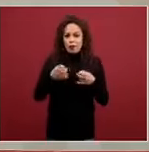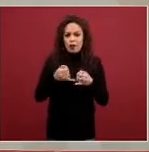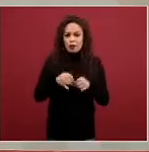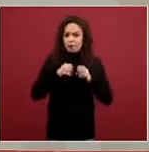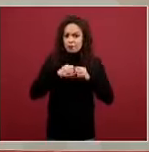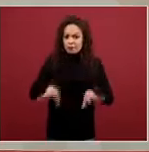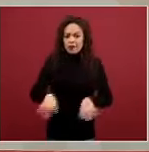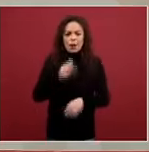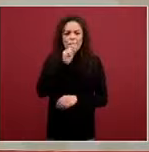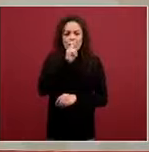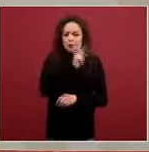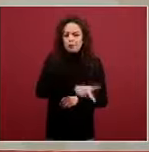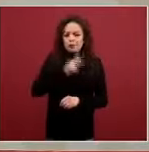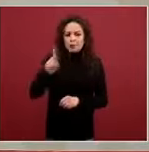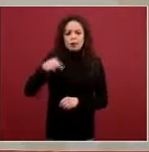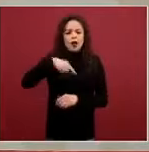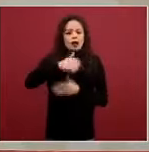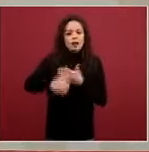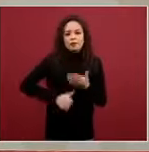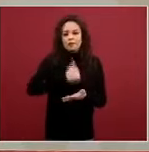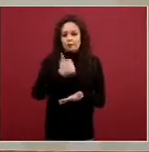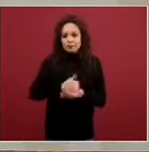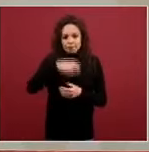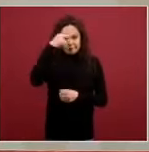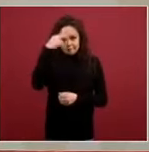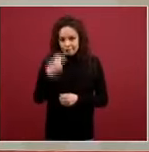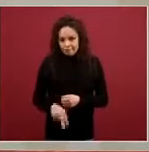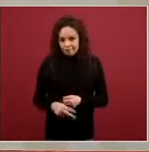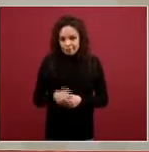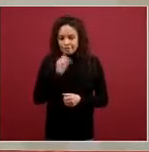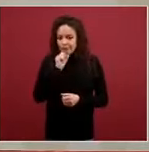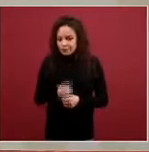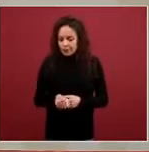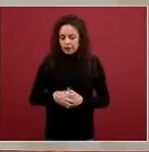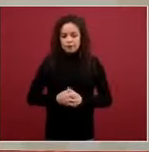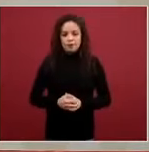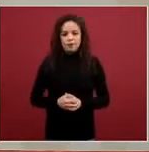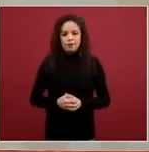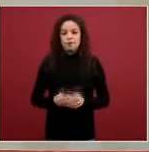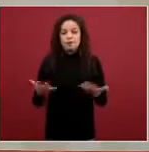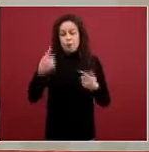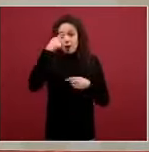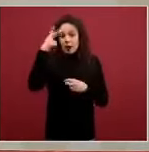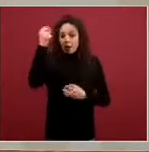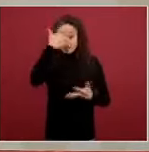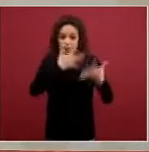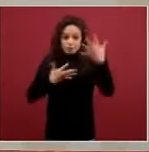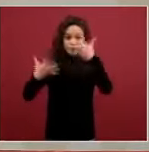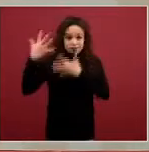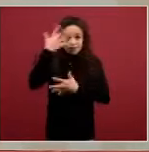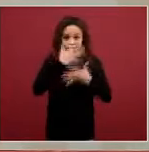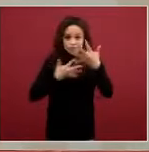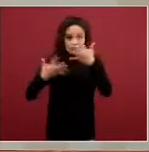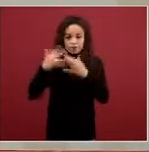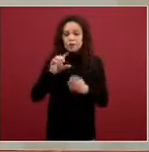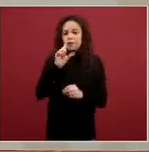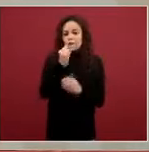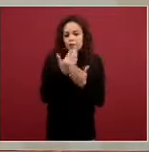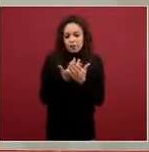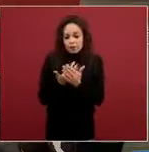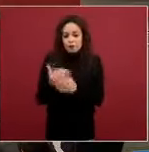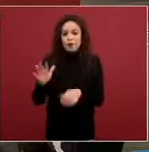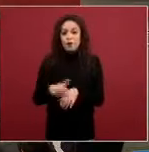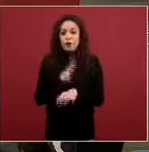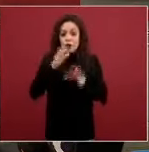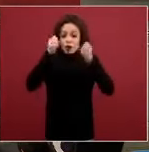Entonces, por todas estas razones, no quisimos meter un elemento de confusión ahorita cuando todavía todo esto está en vías de